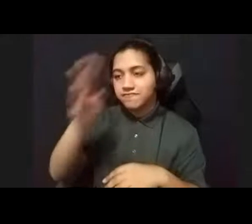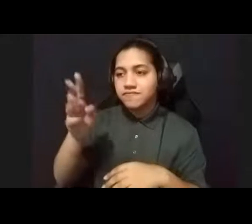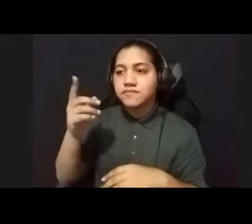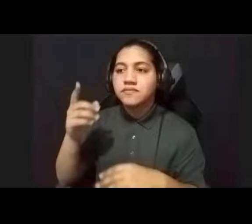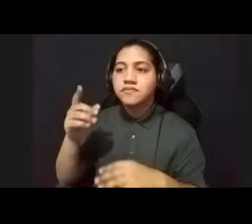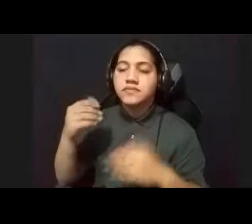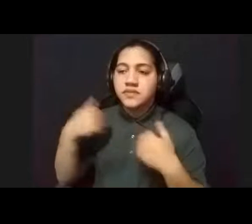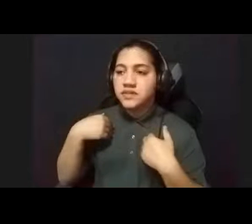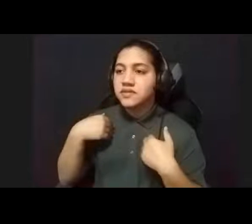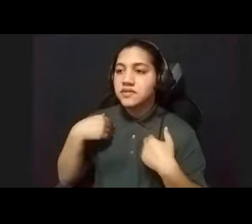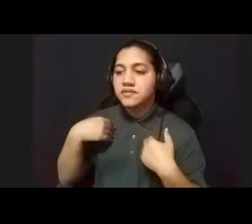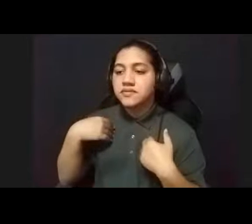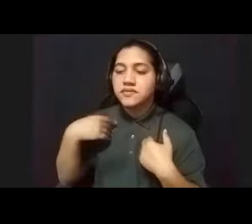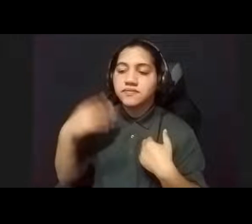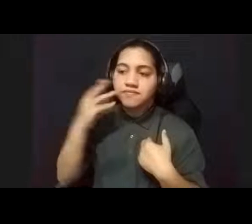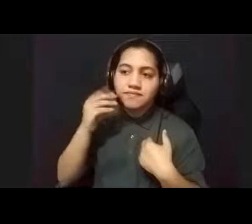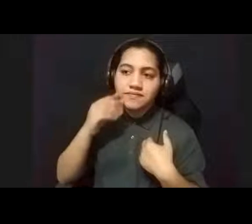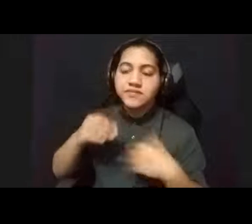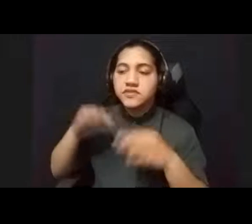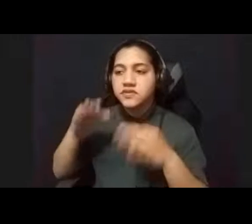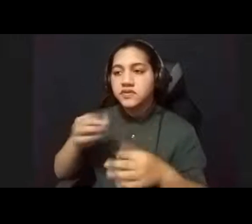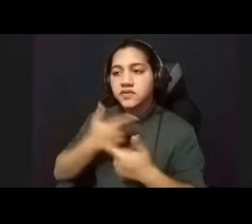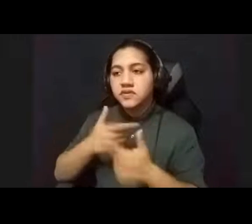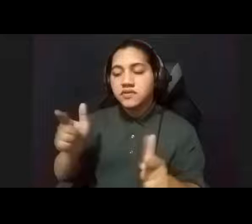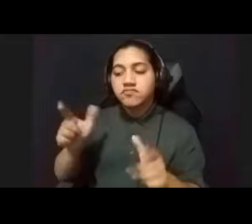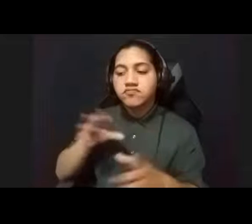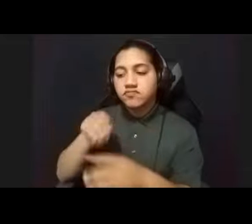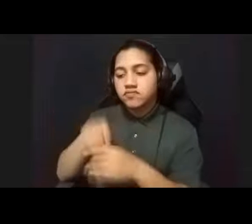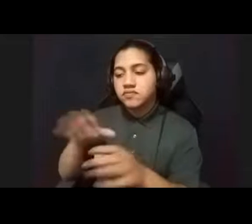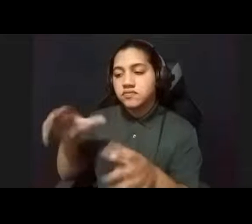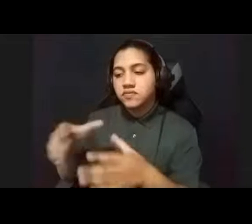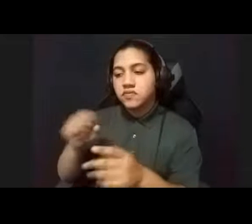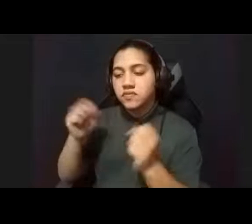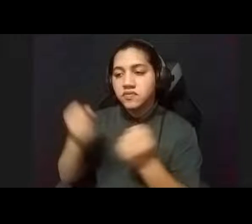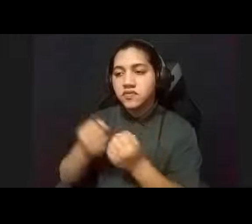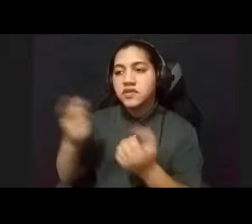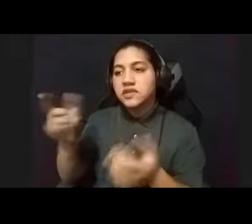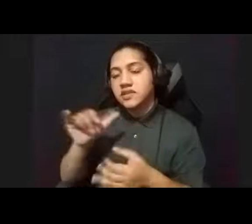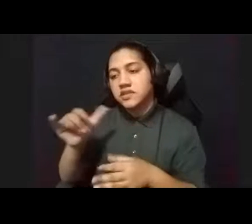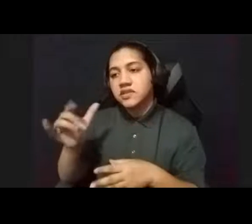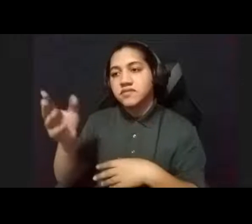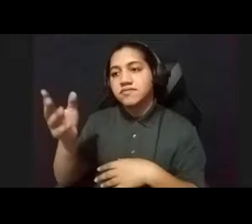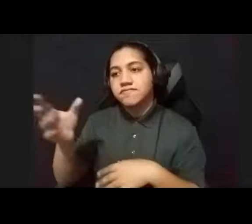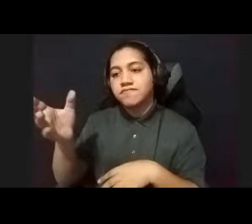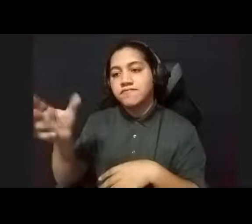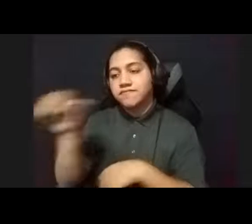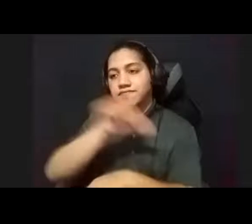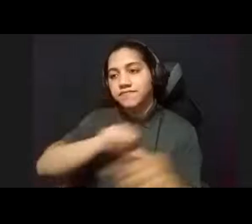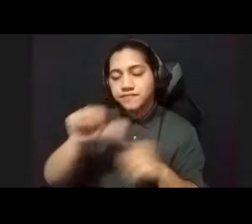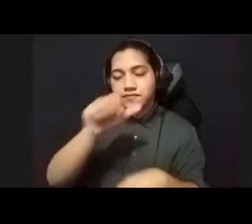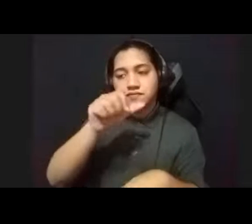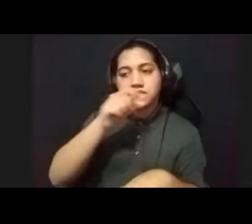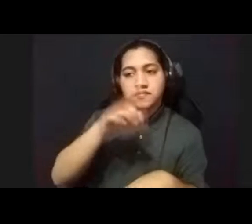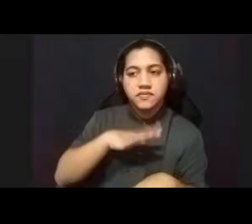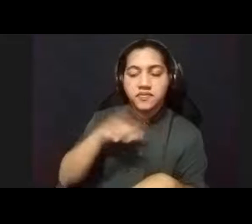libertad, a pesar de formar parte de un grupo social donde también tienen que compartir con hombres. Las mujeres